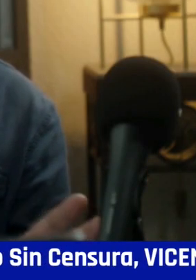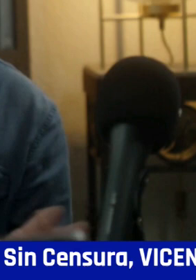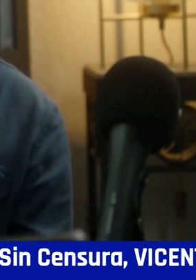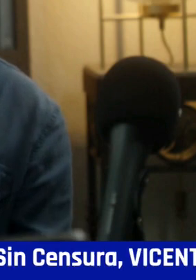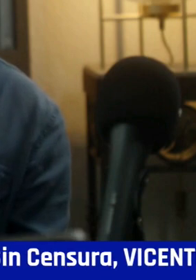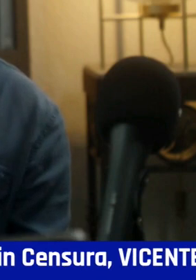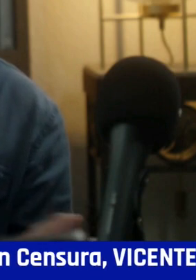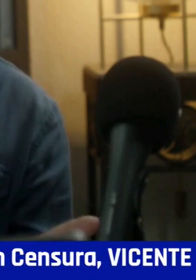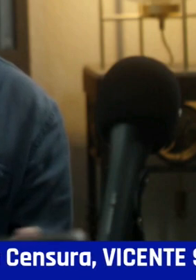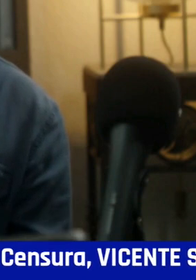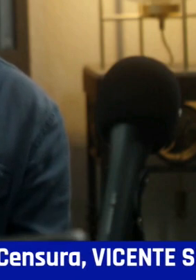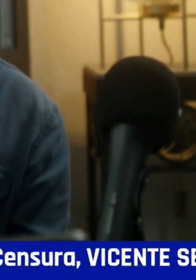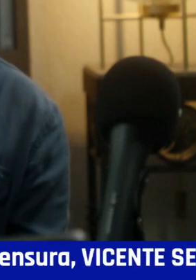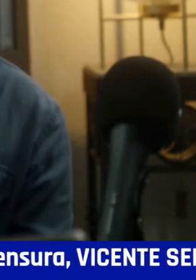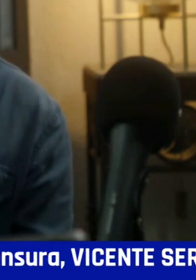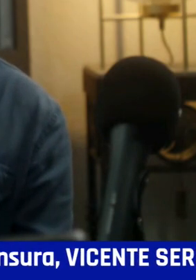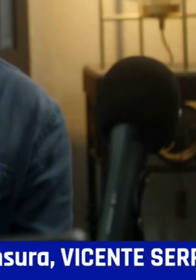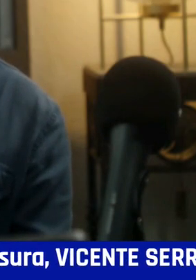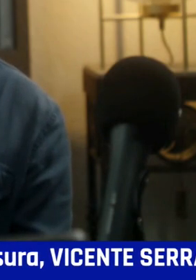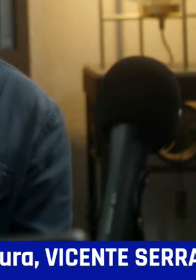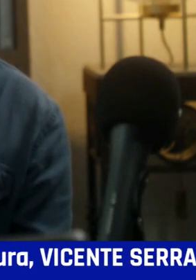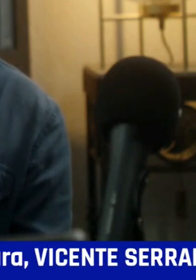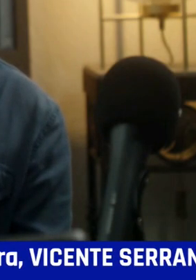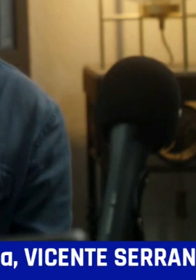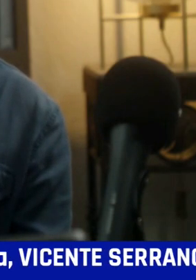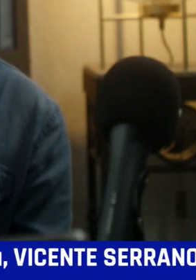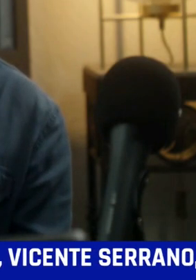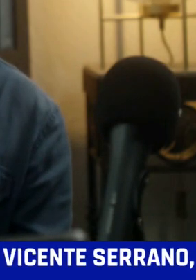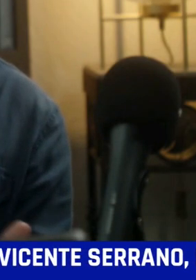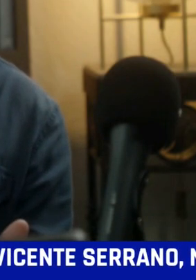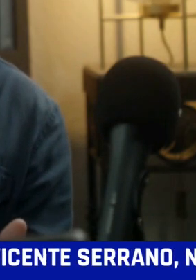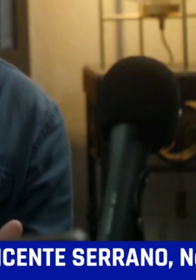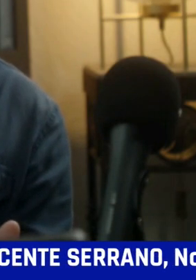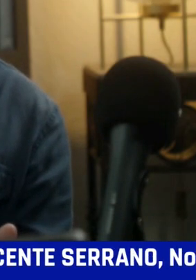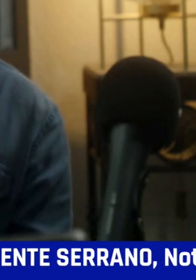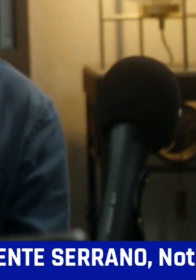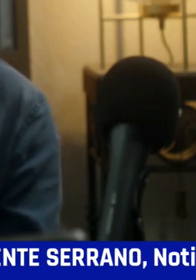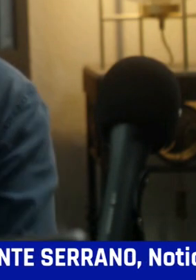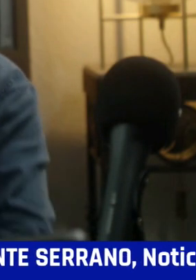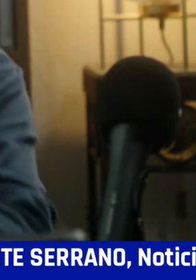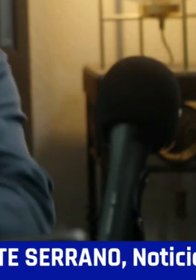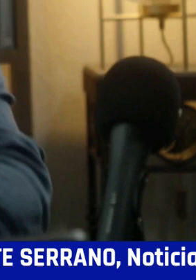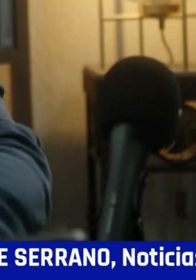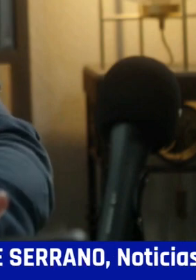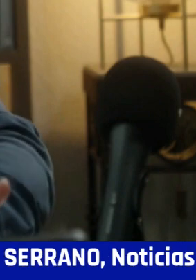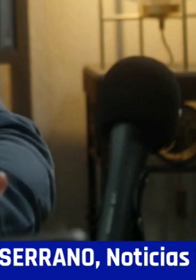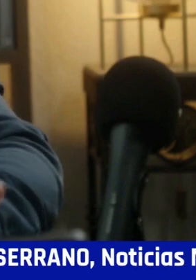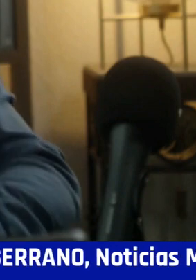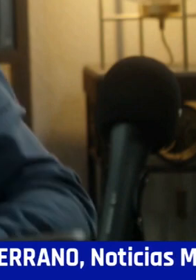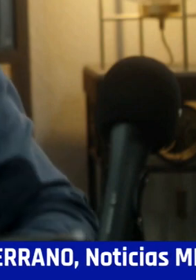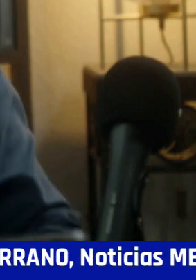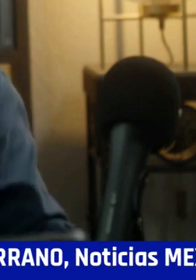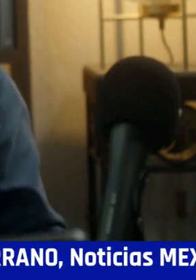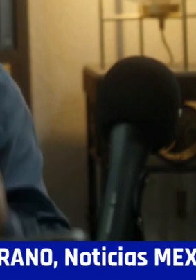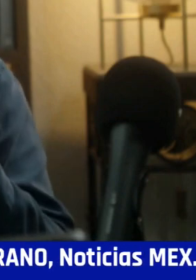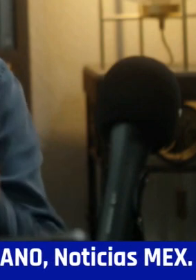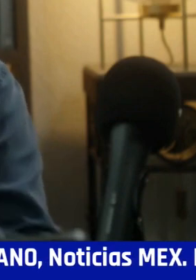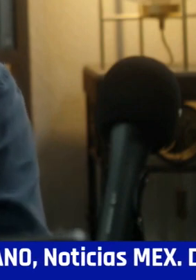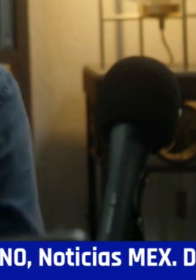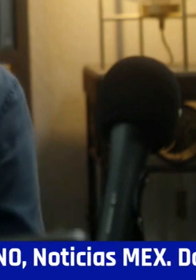del presidente fueron, porque el presidente no cabildeó, solamente tenía algunas propuestas, estuvieron